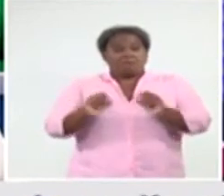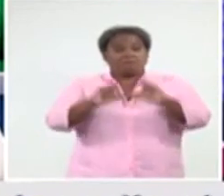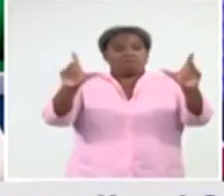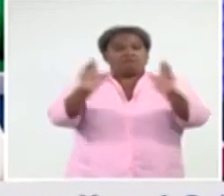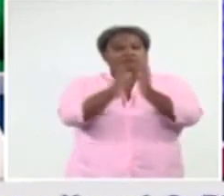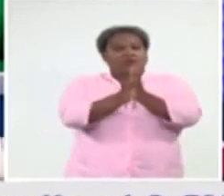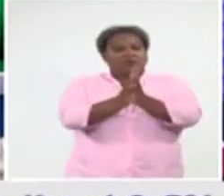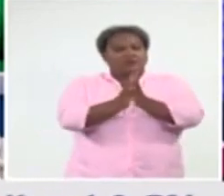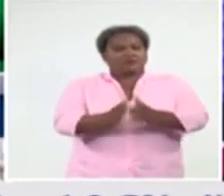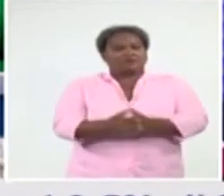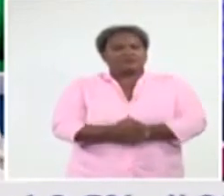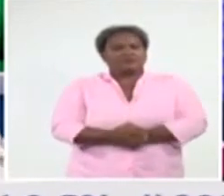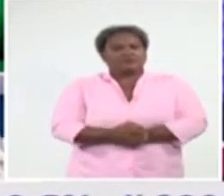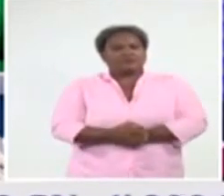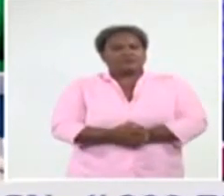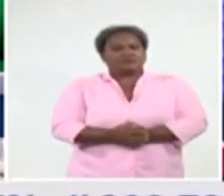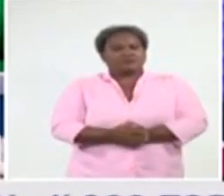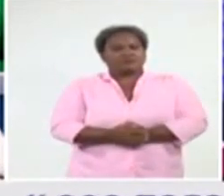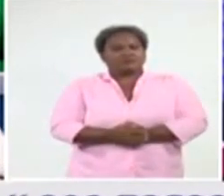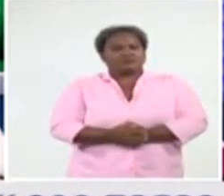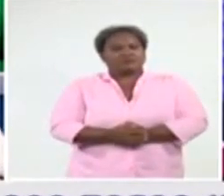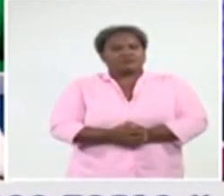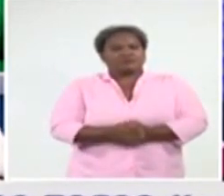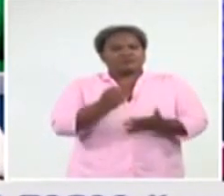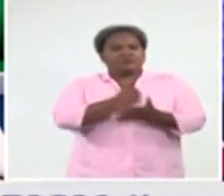ahí. Se diagnosticaron